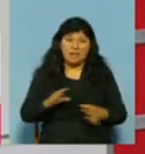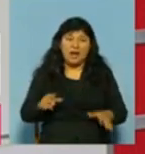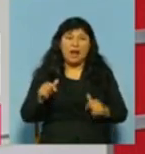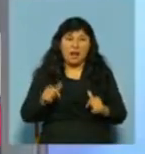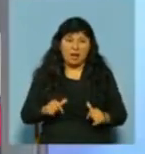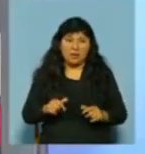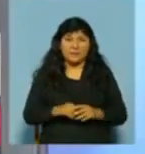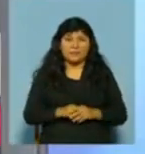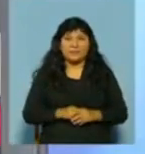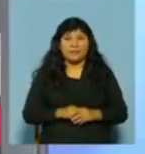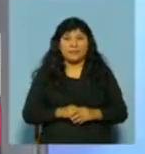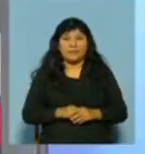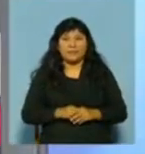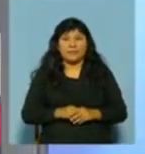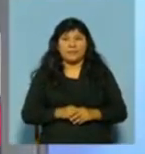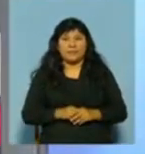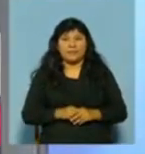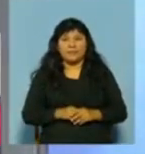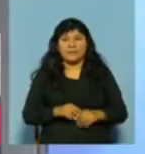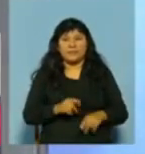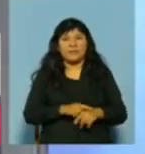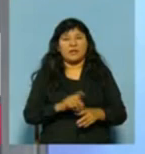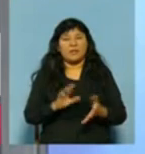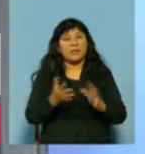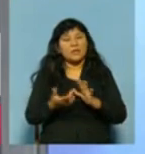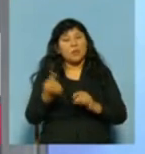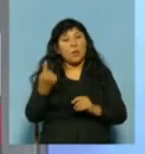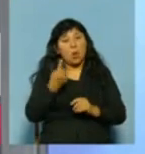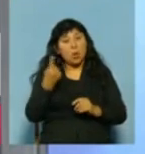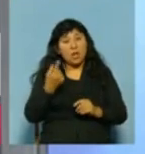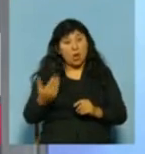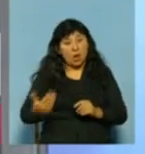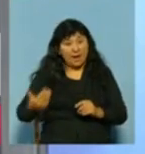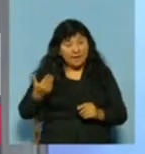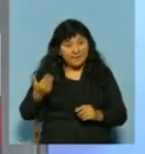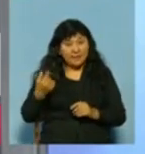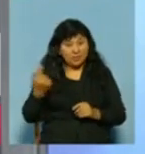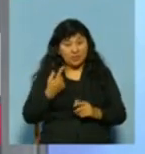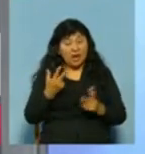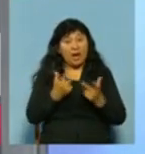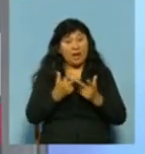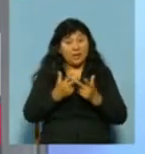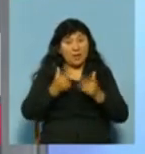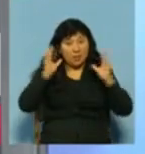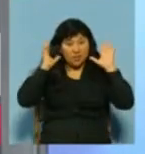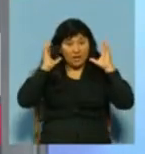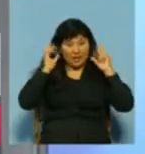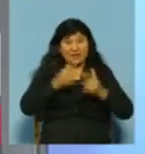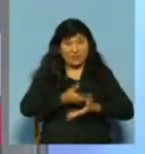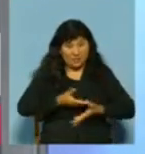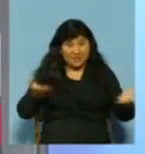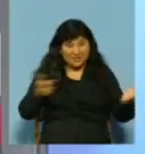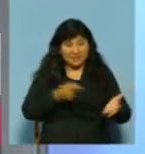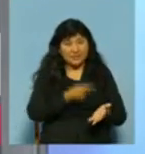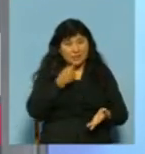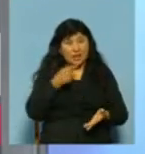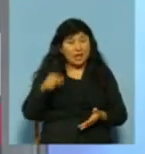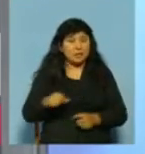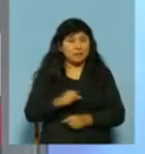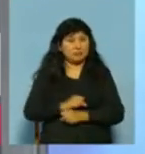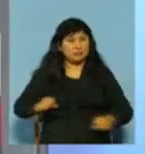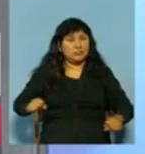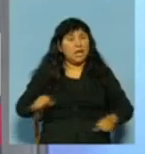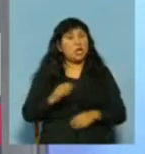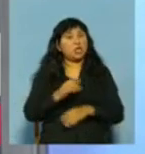sí, habíamos hablado hace una hora aproximadamente en radio y bueno, esto nos tocó realmente, es algo muy fuerte lo que está pasando.